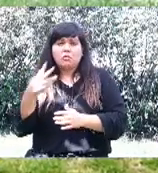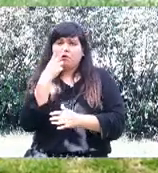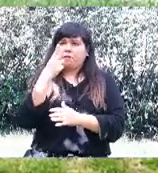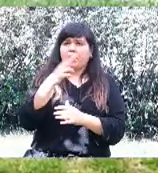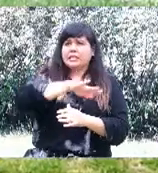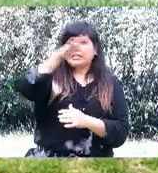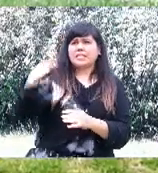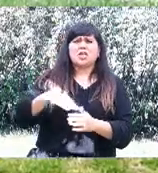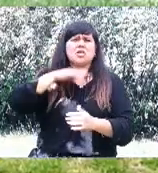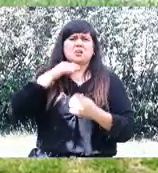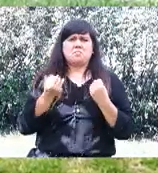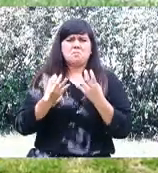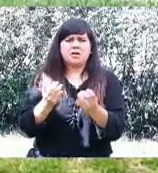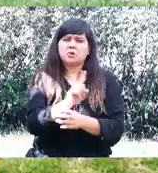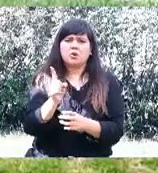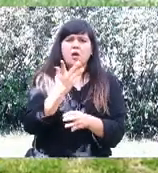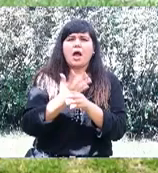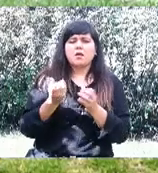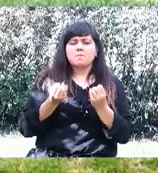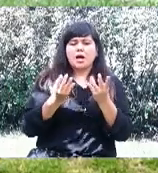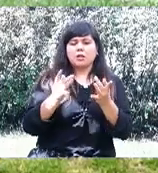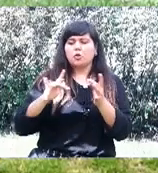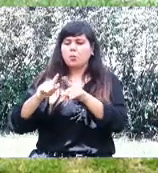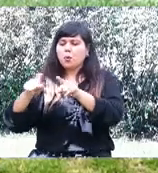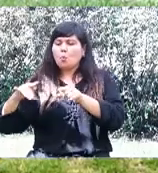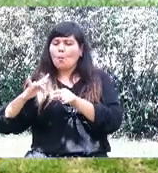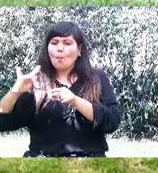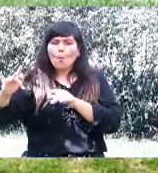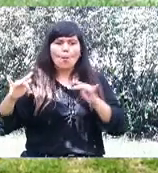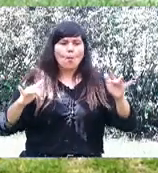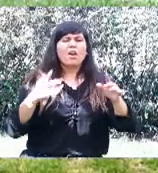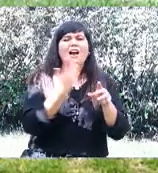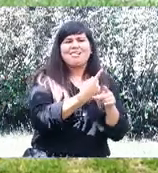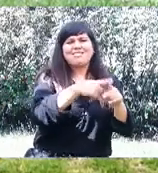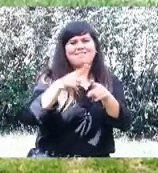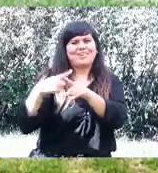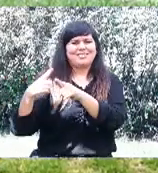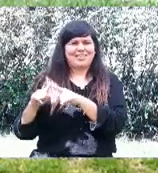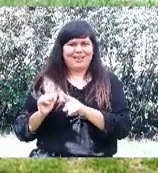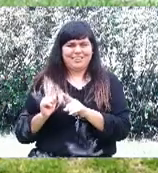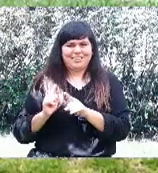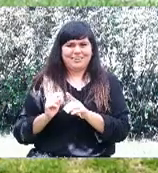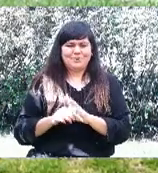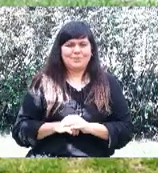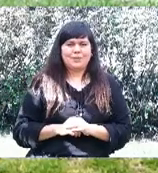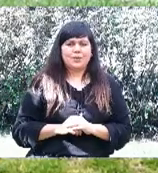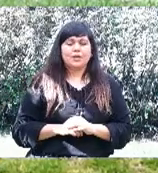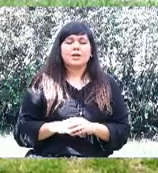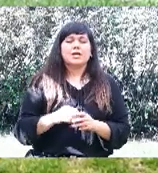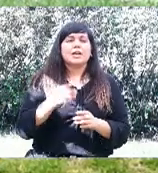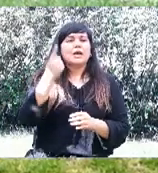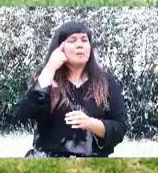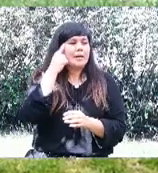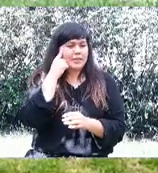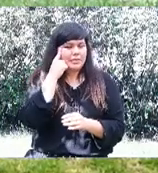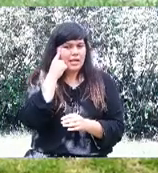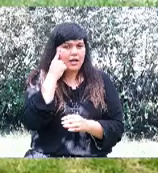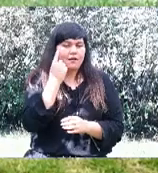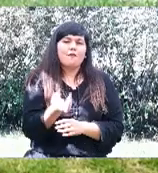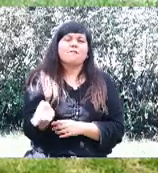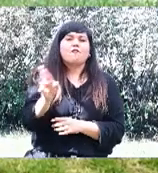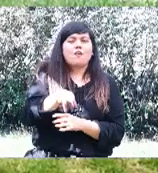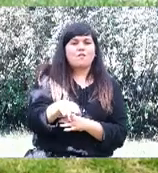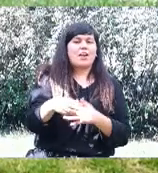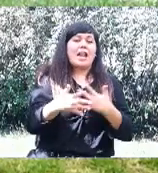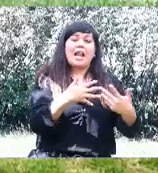cerro no está lleno de sino que hay pedazos pelados No es cierto y eso hace que haya diversidad y y tenemos que pensar volver un